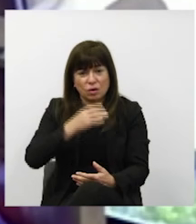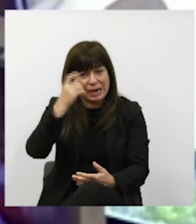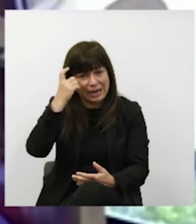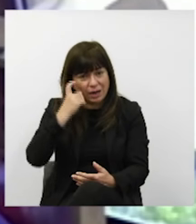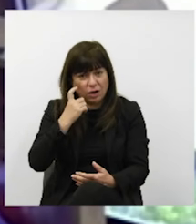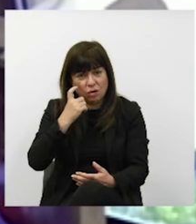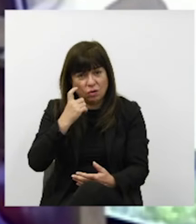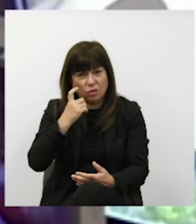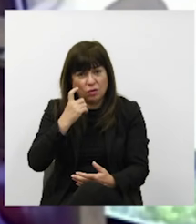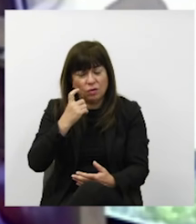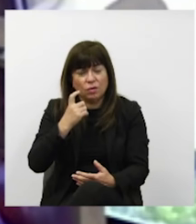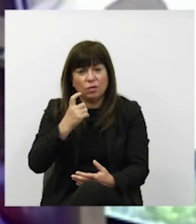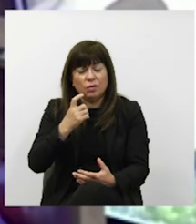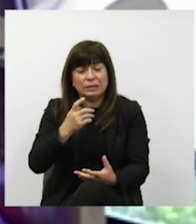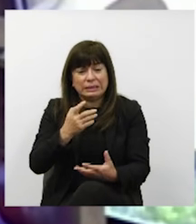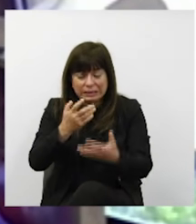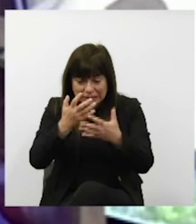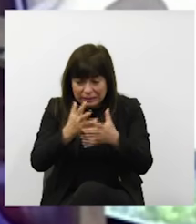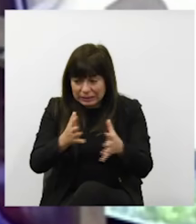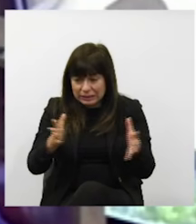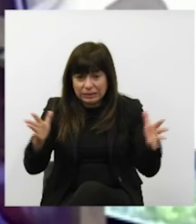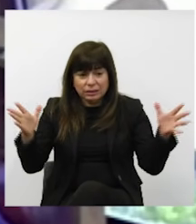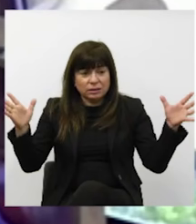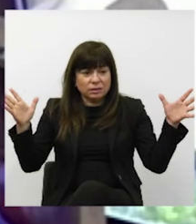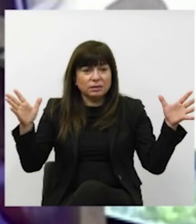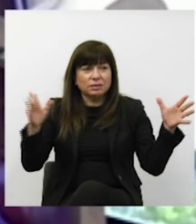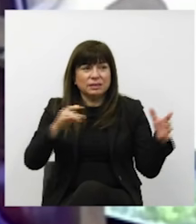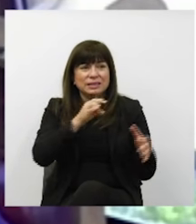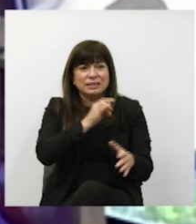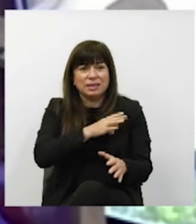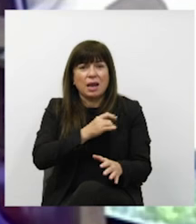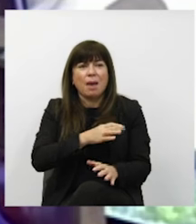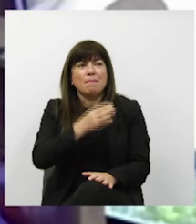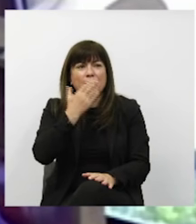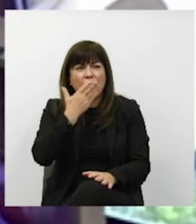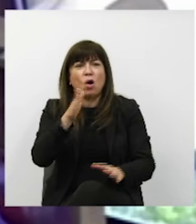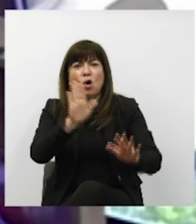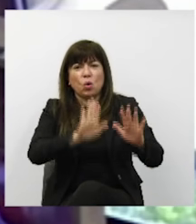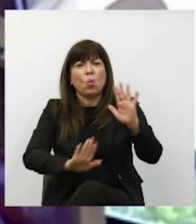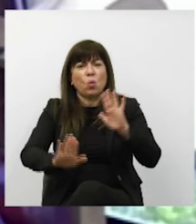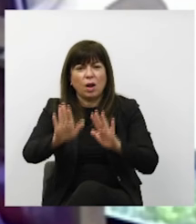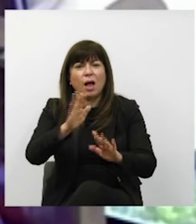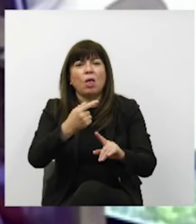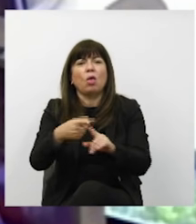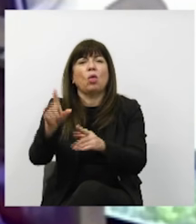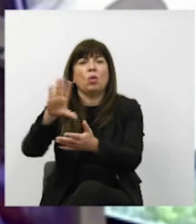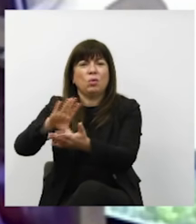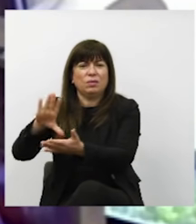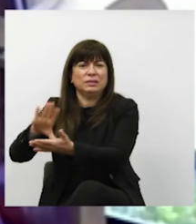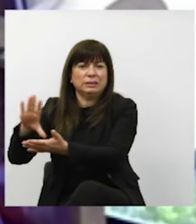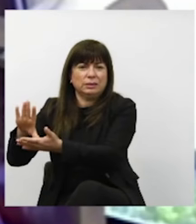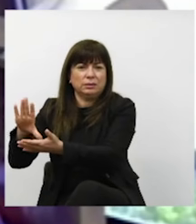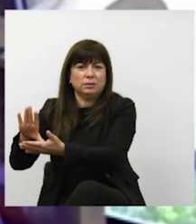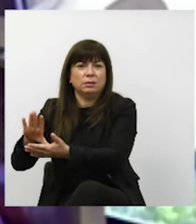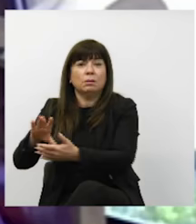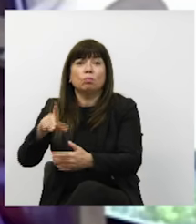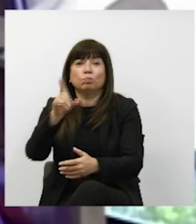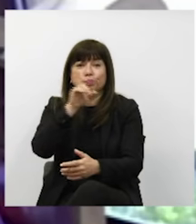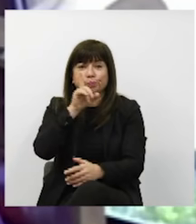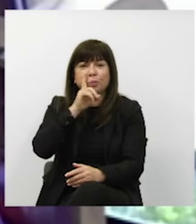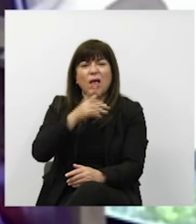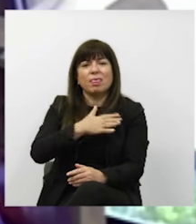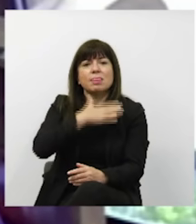lo macro Chile está relativamente mejor protegido que otros. Primero porque tenemos una deuda